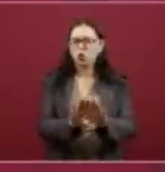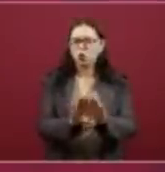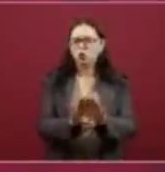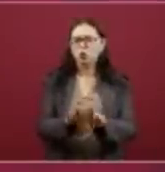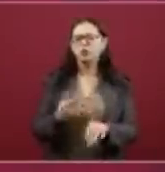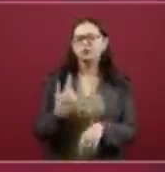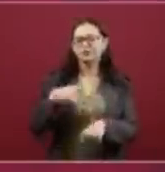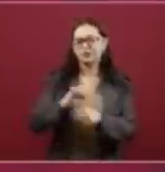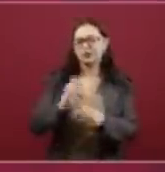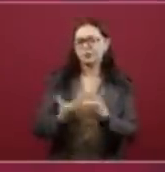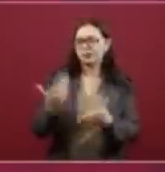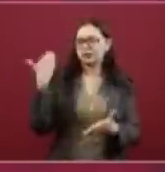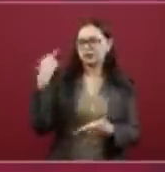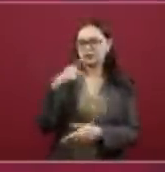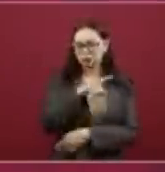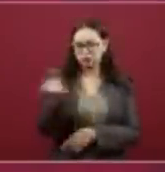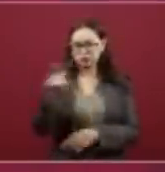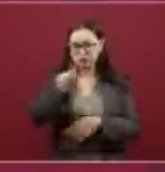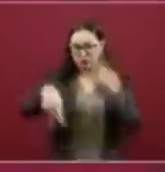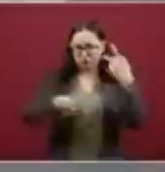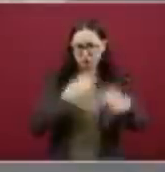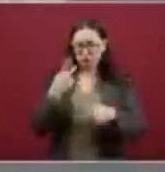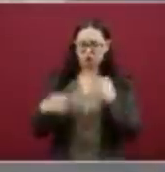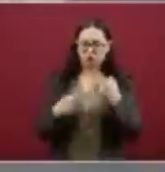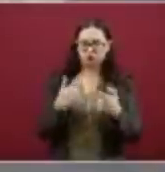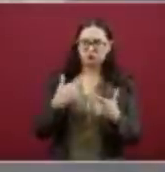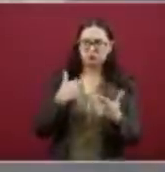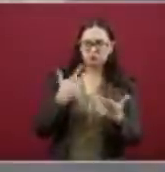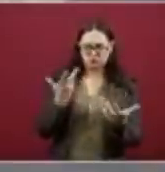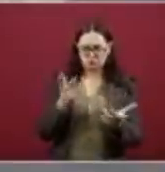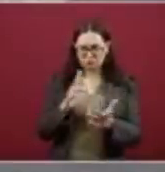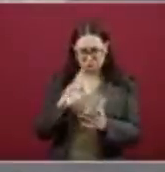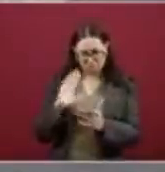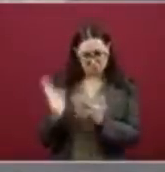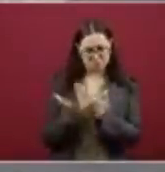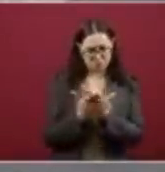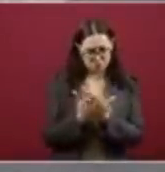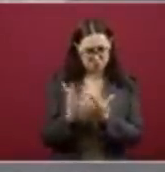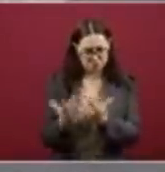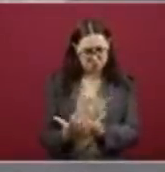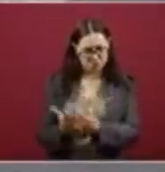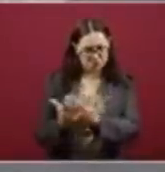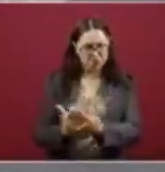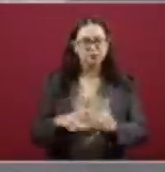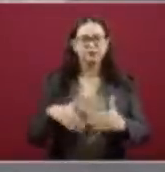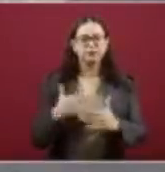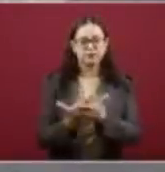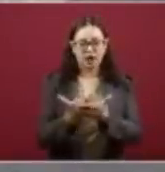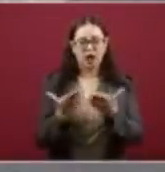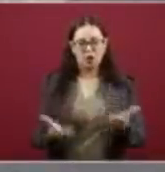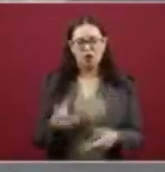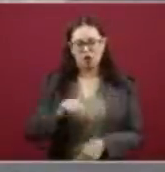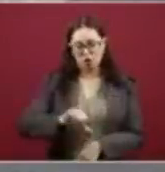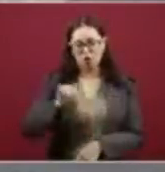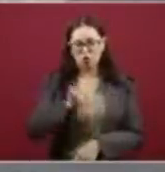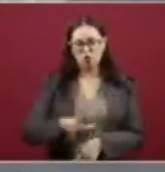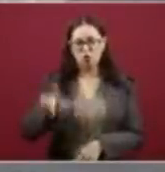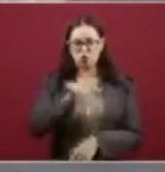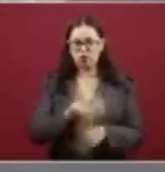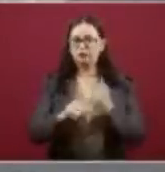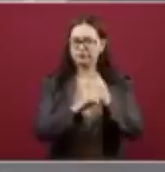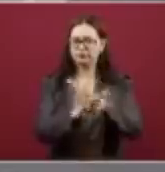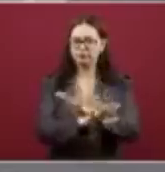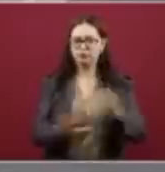plantearon, quedó pendiente y ya se tiene la información general. Alejandro